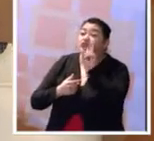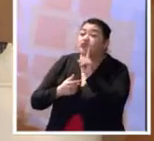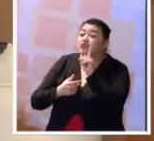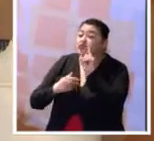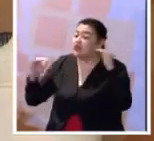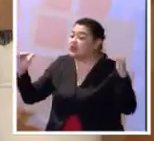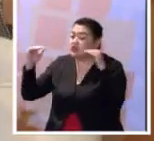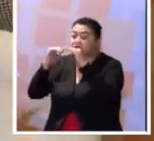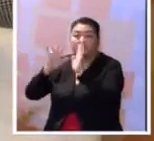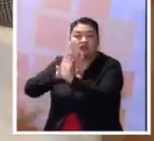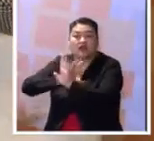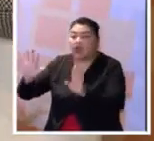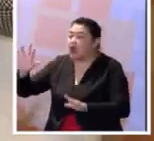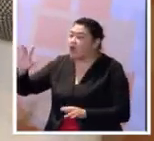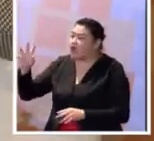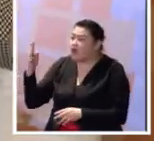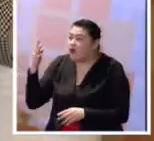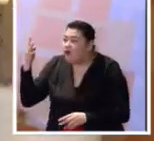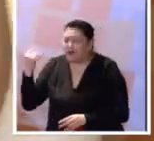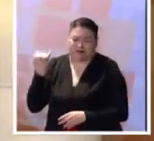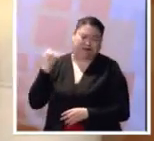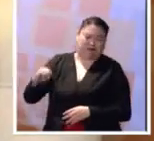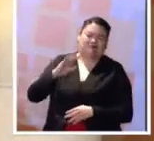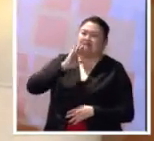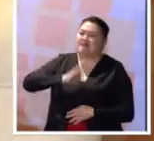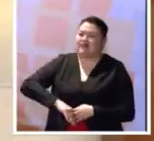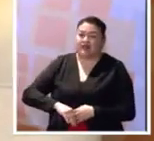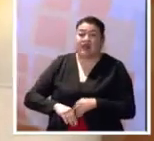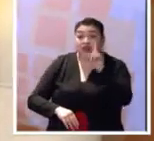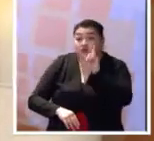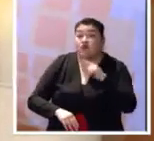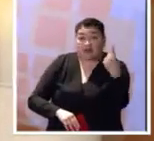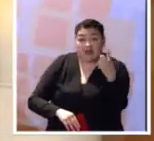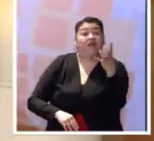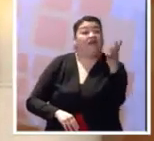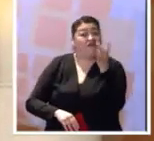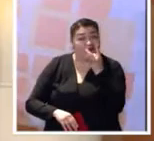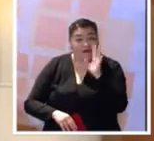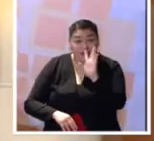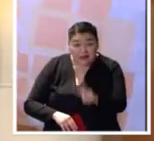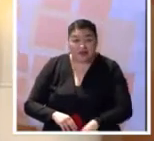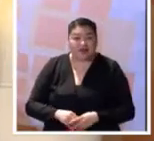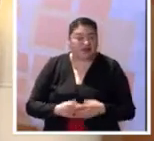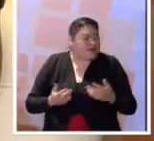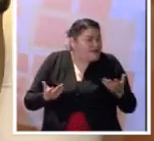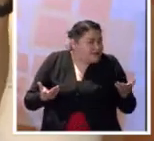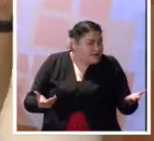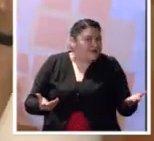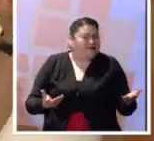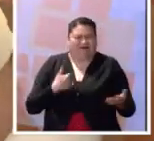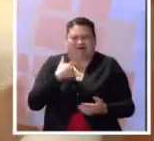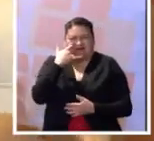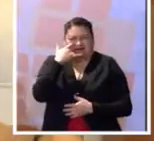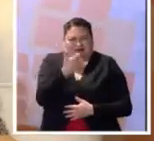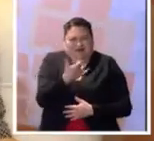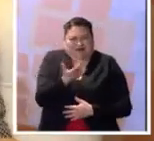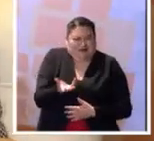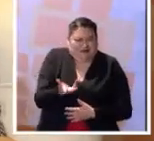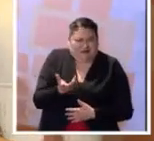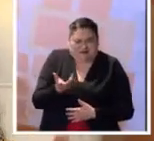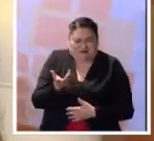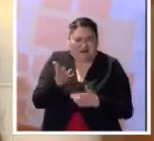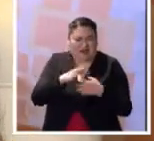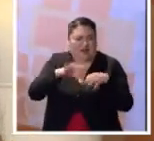50. ¿Cómo que el 54? Dicho por una mujer, el referente. ¿Y por qué es importante